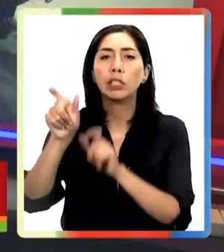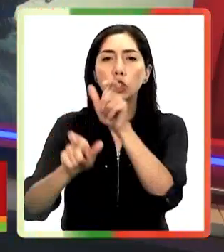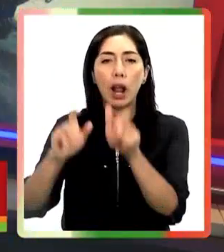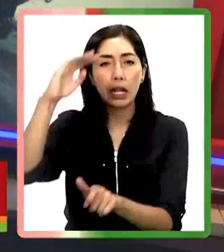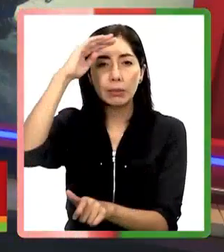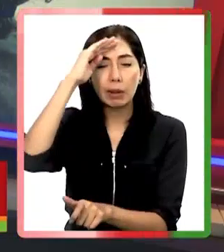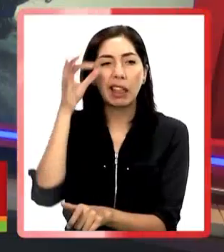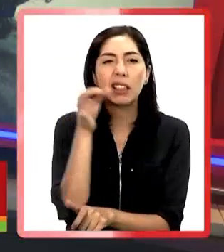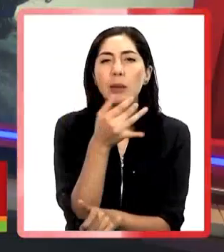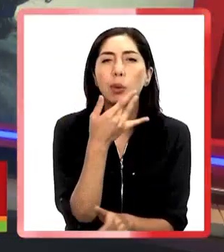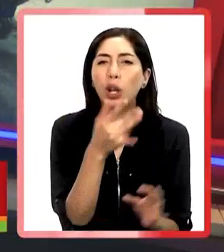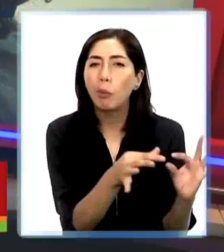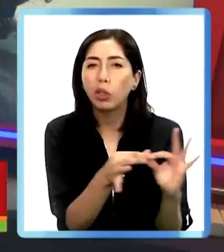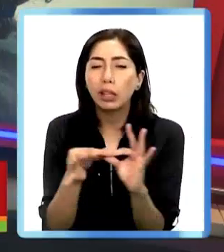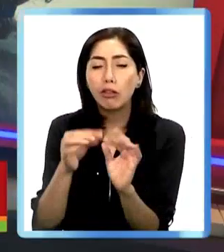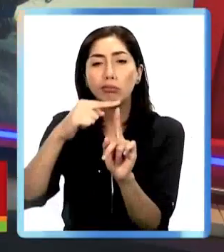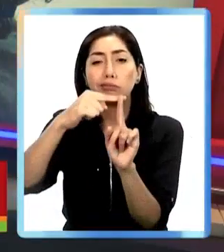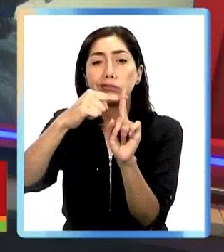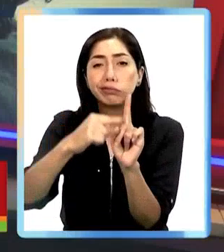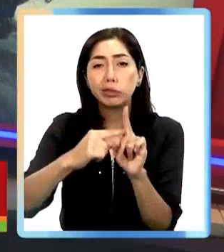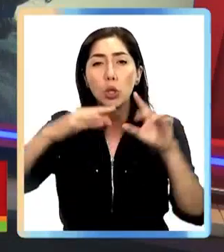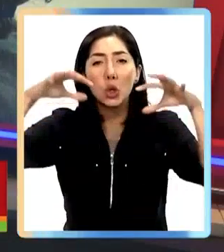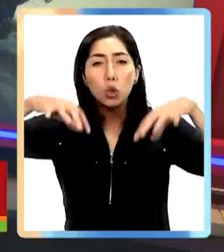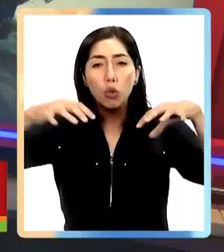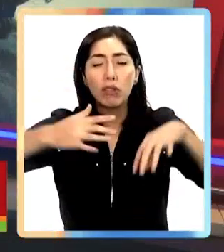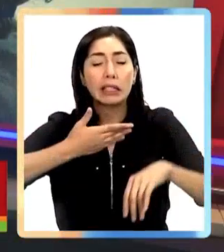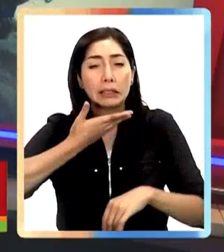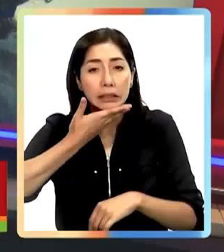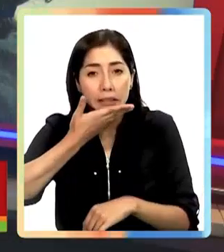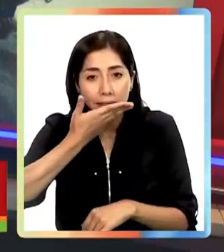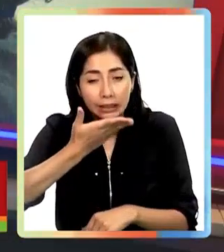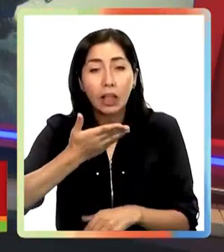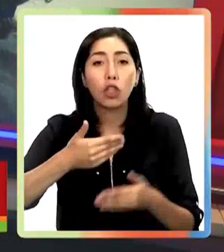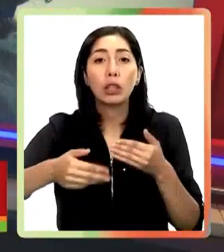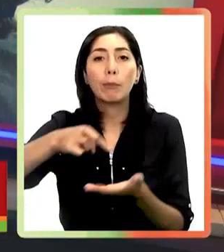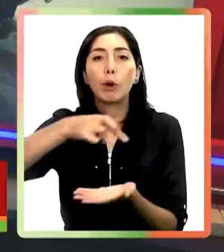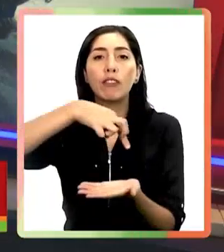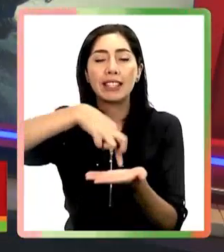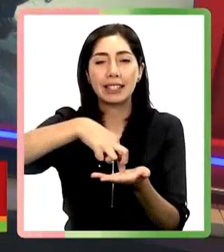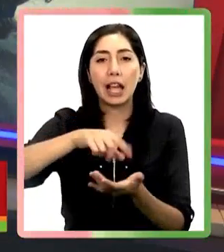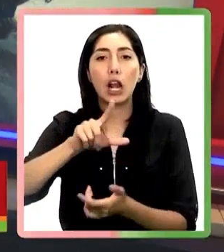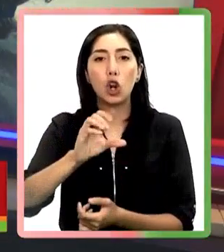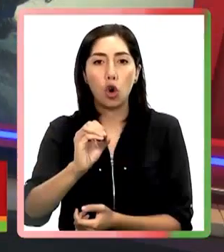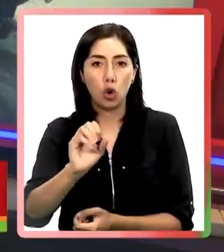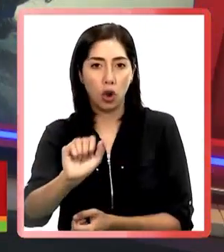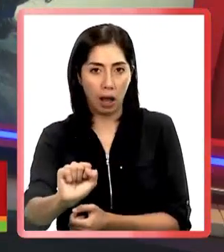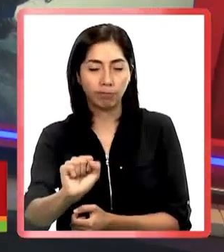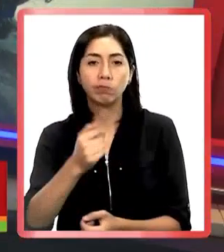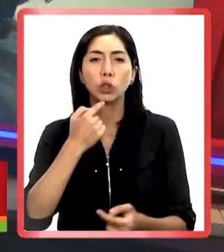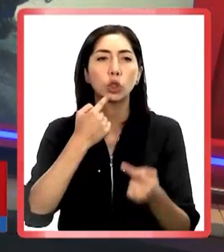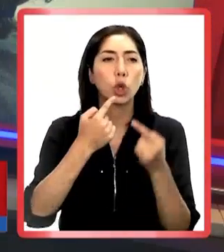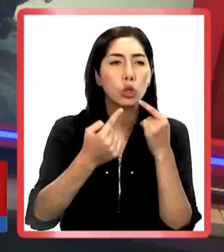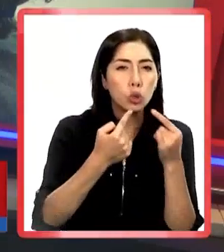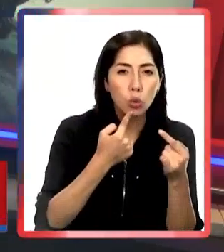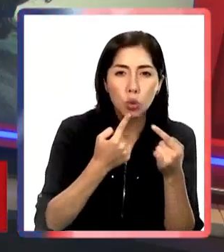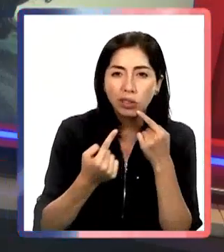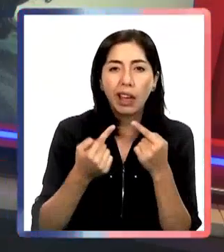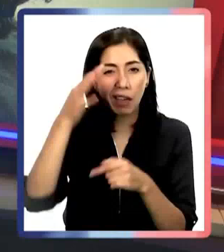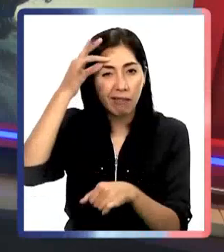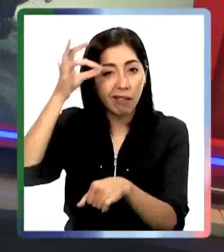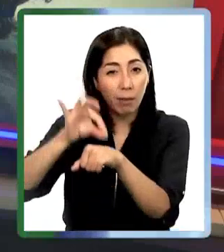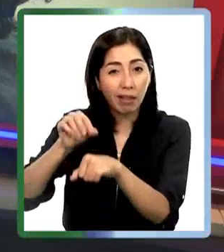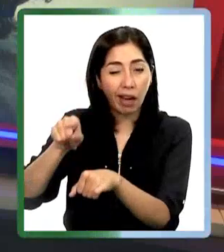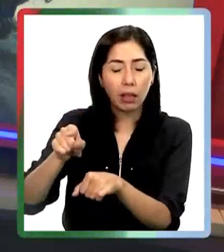esta situación a las bajas temperaturas, lluvias y nevazones registradas en la provincia de El Loa. Las consultas e ingresos por este tipo